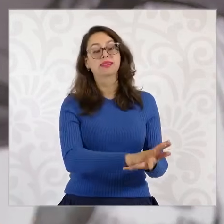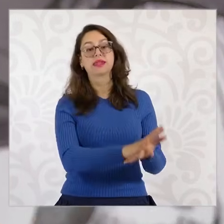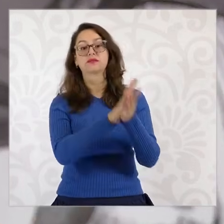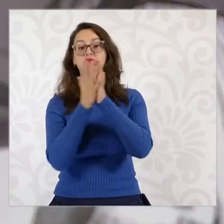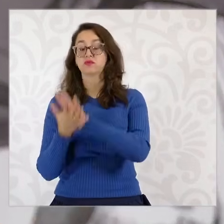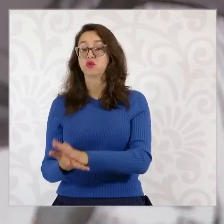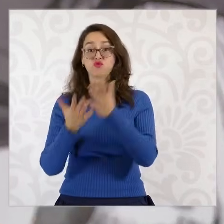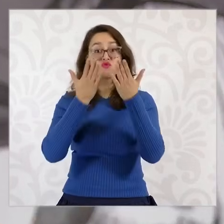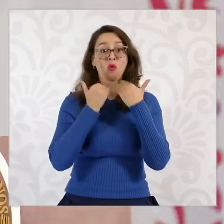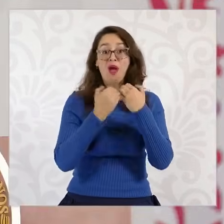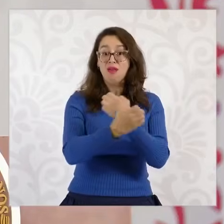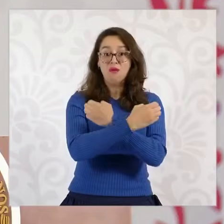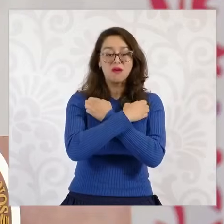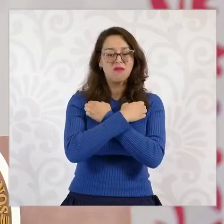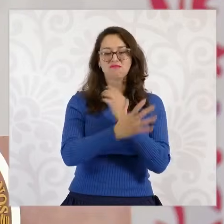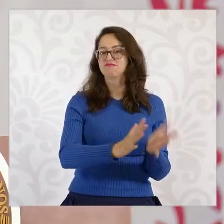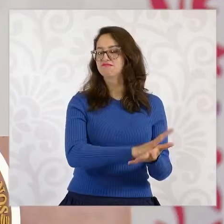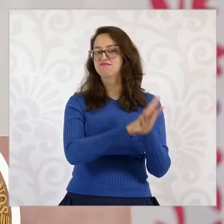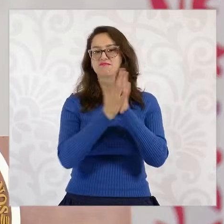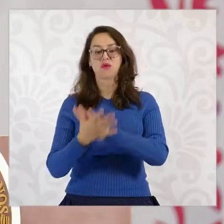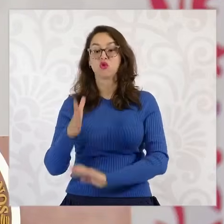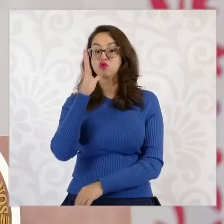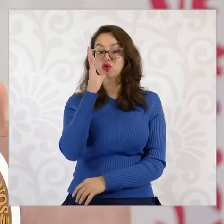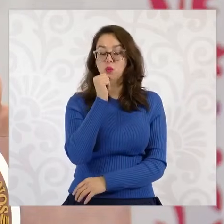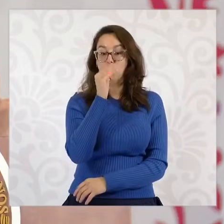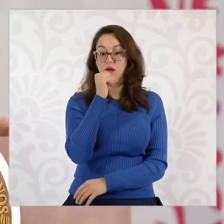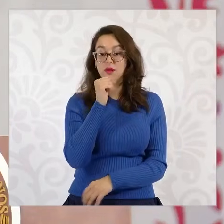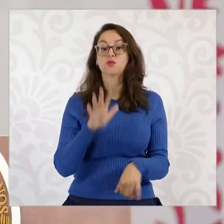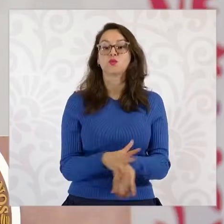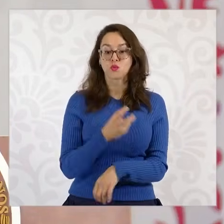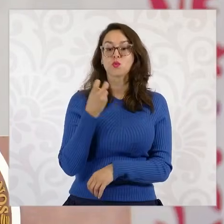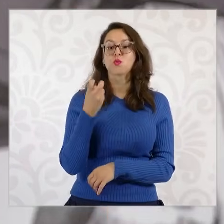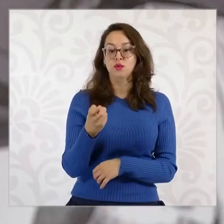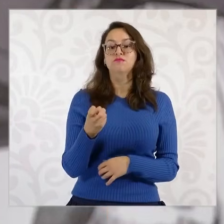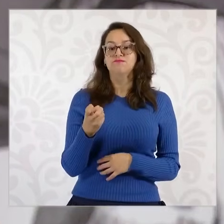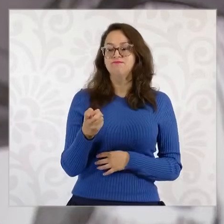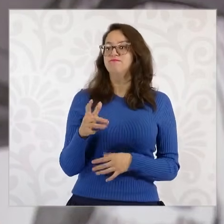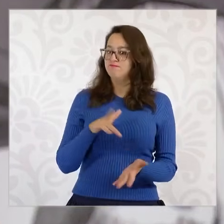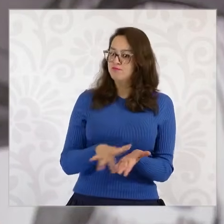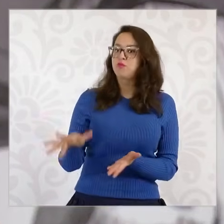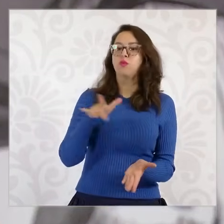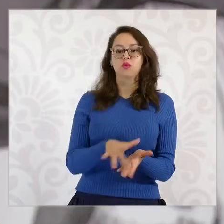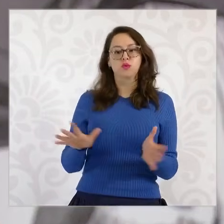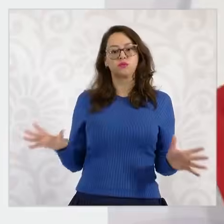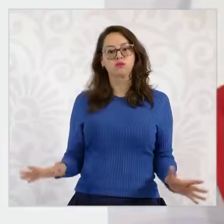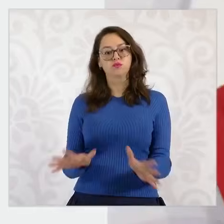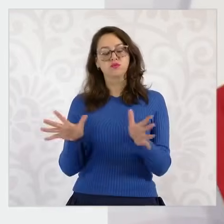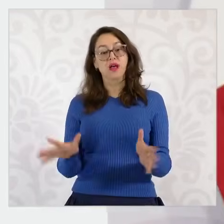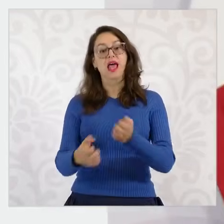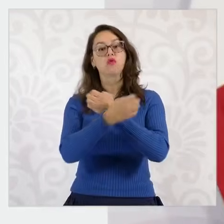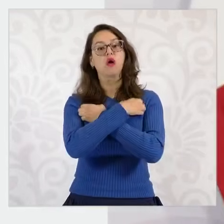no hay transformación. Y coincidimos. Por eso todo este apoyo y toda esta inversión a la